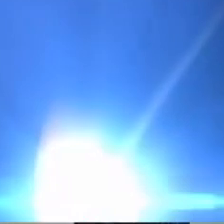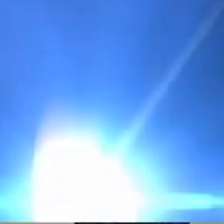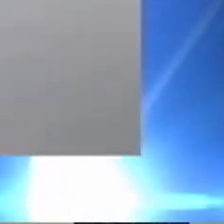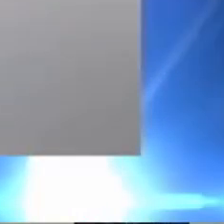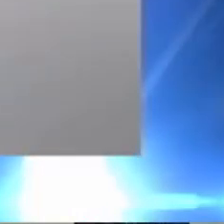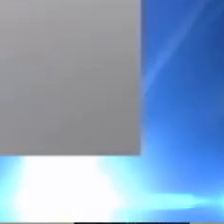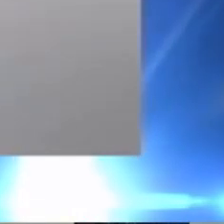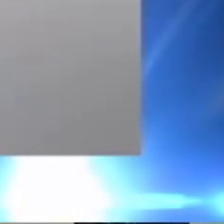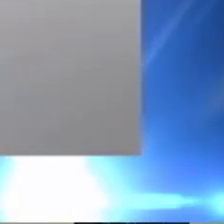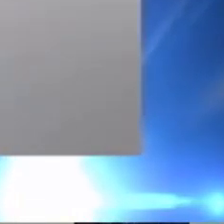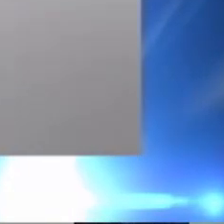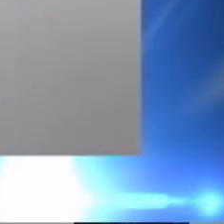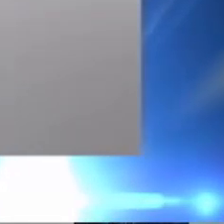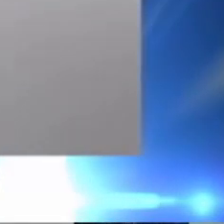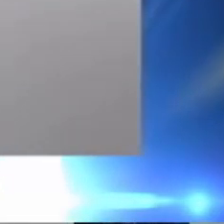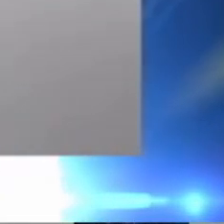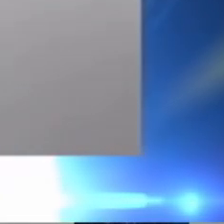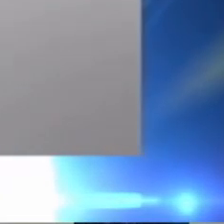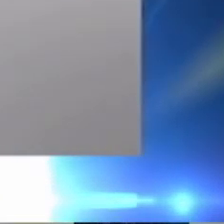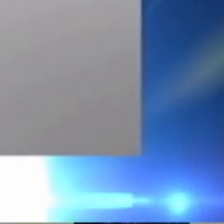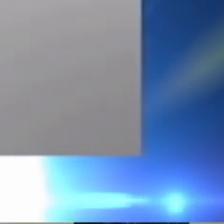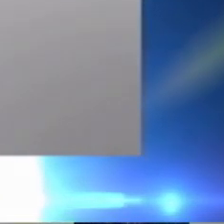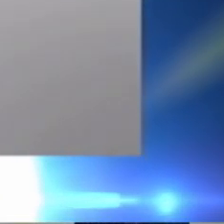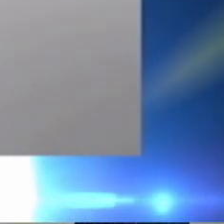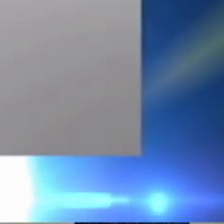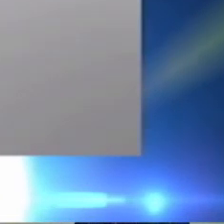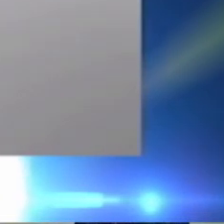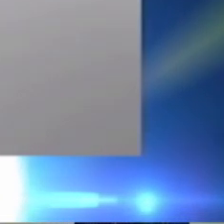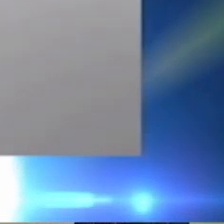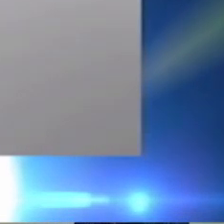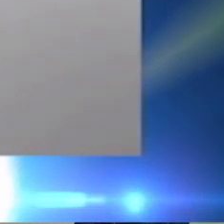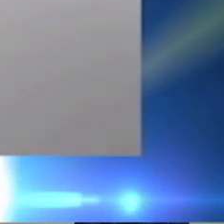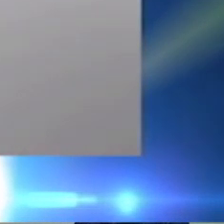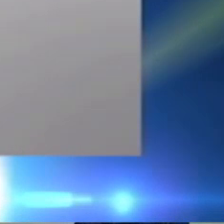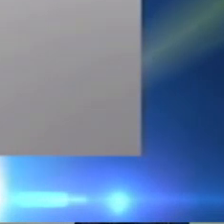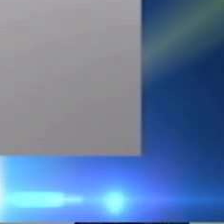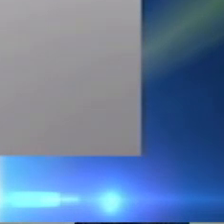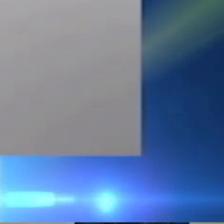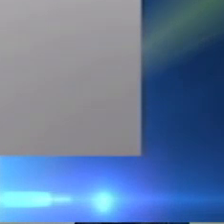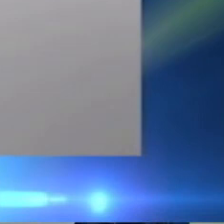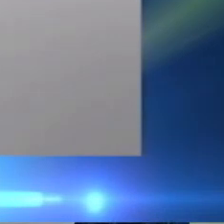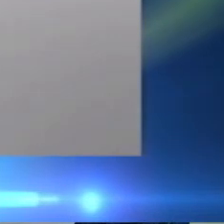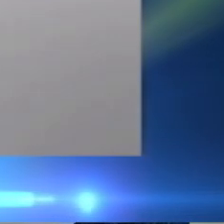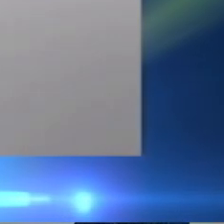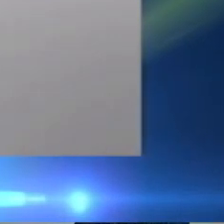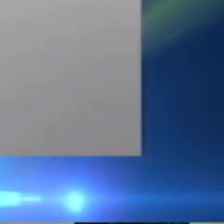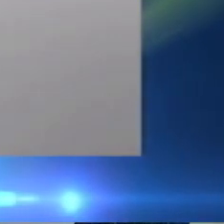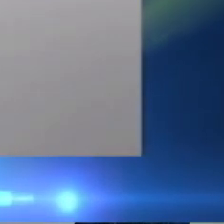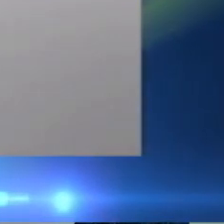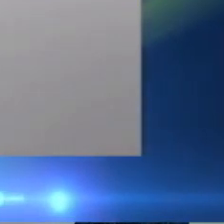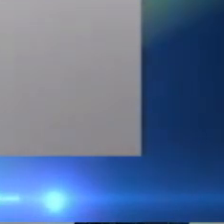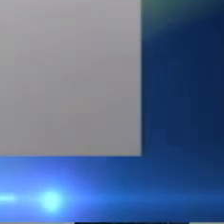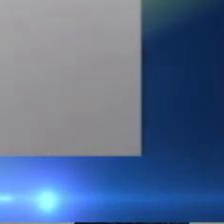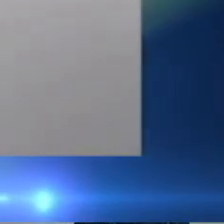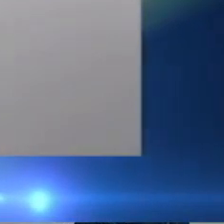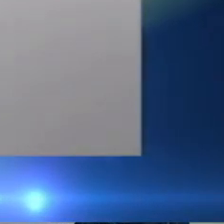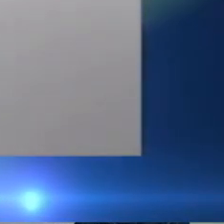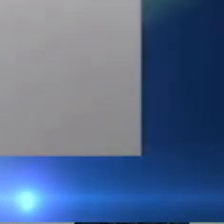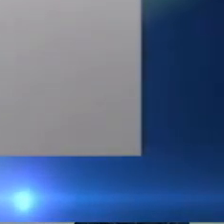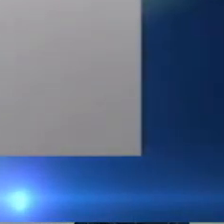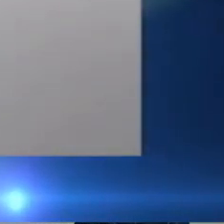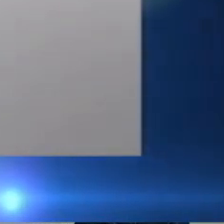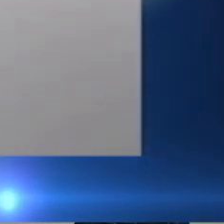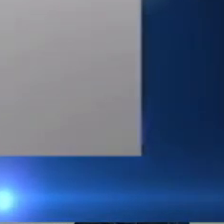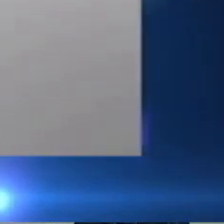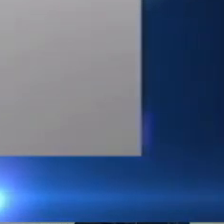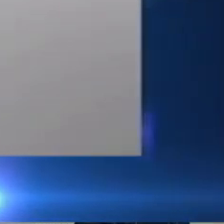32 años y medio y resulta que, como todavía no he cumplido la edad, no me han pensionado, pues quisiera saber si